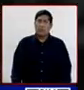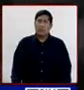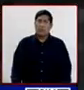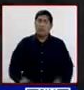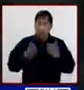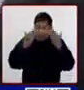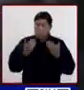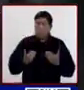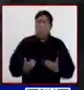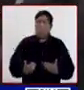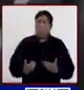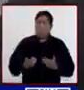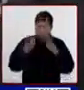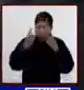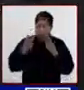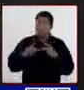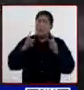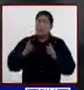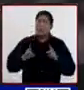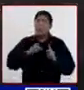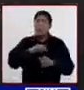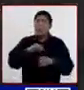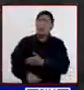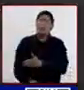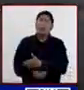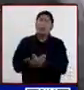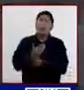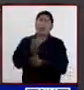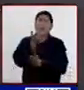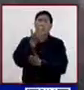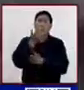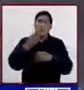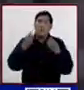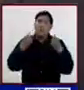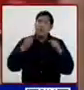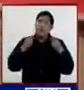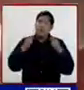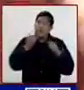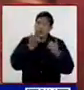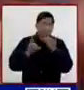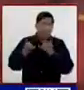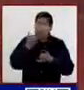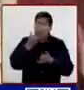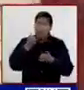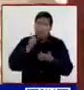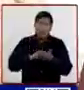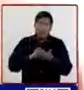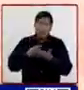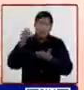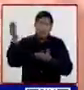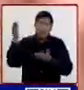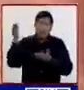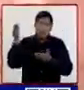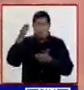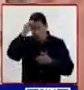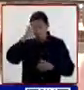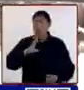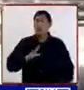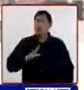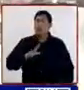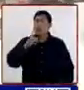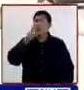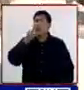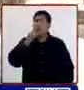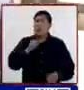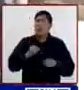En este momento, bueno, que se vea la persona durante toda la mañana. Hemos estado tratando de dar justamente con este señor, quien